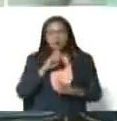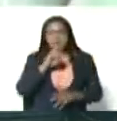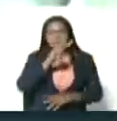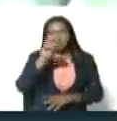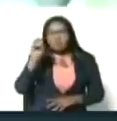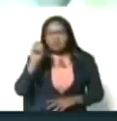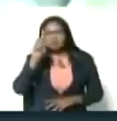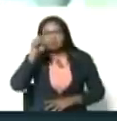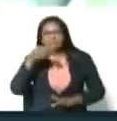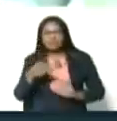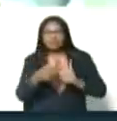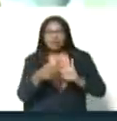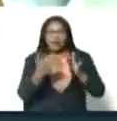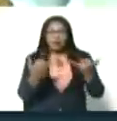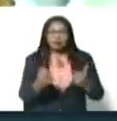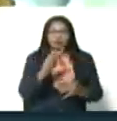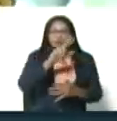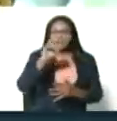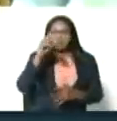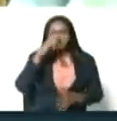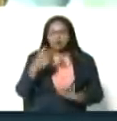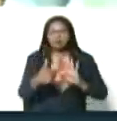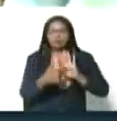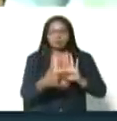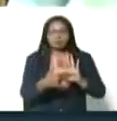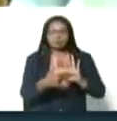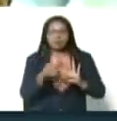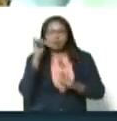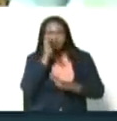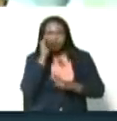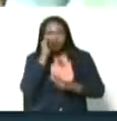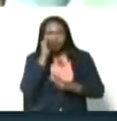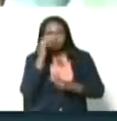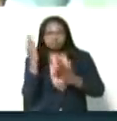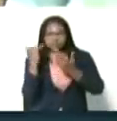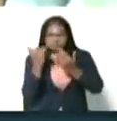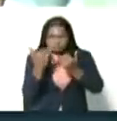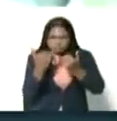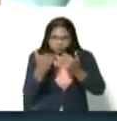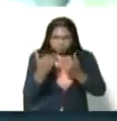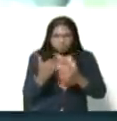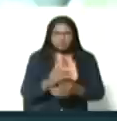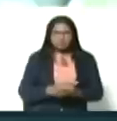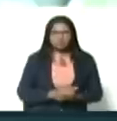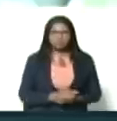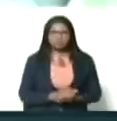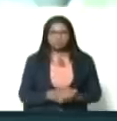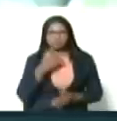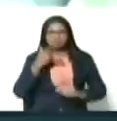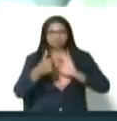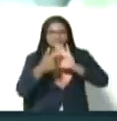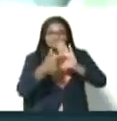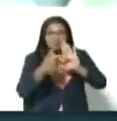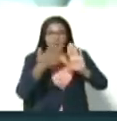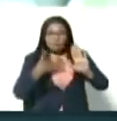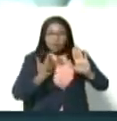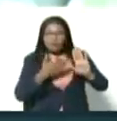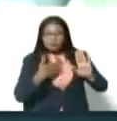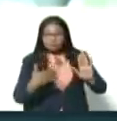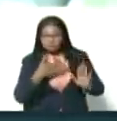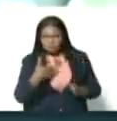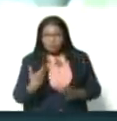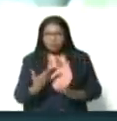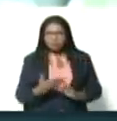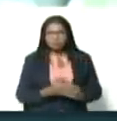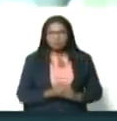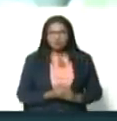y aquí tengo el de los 30 años aquí, camarógrafo. Ponte para acá, sácalo para que la gente lo vea.